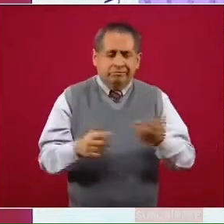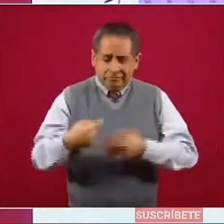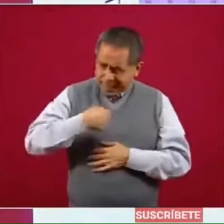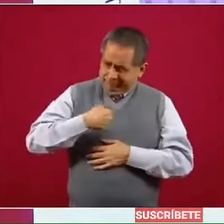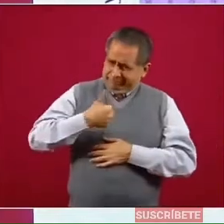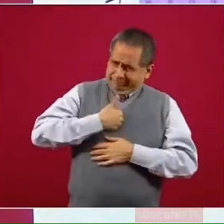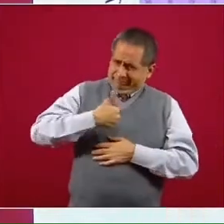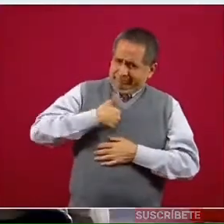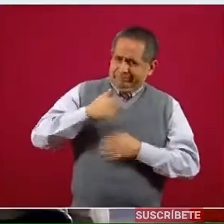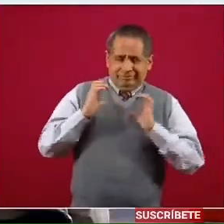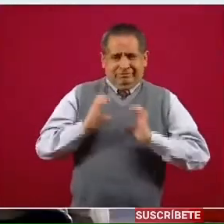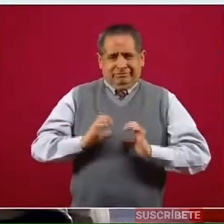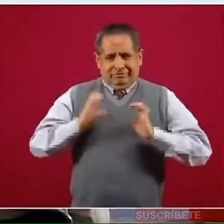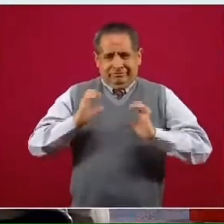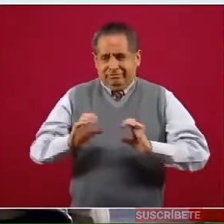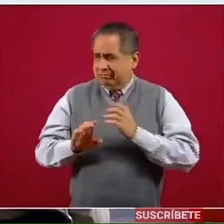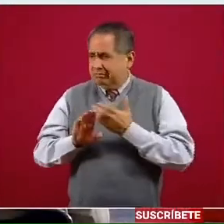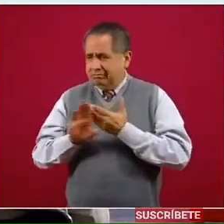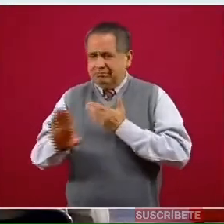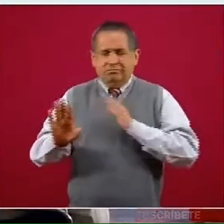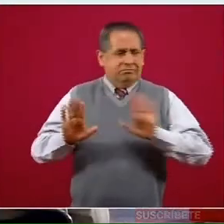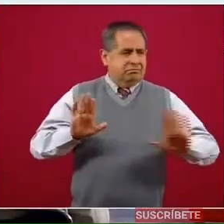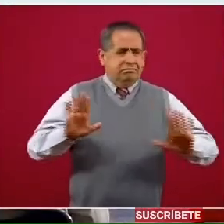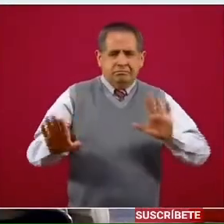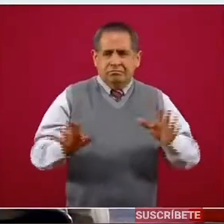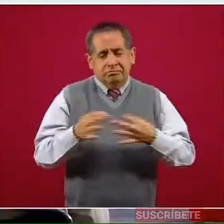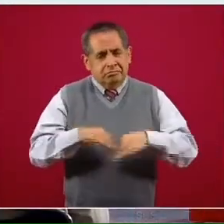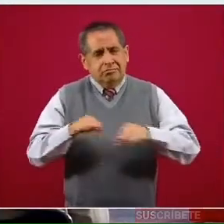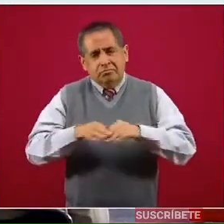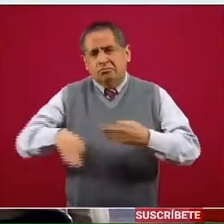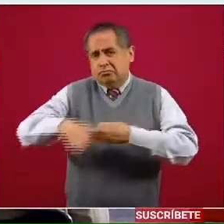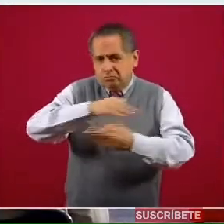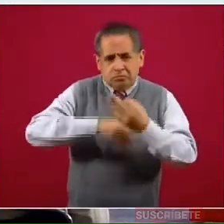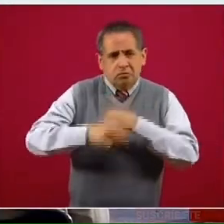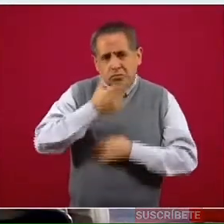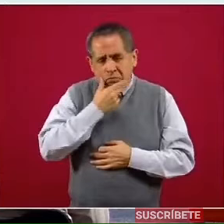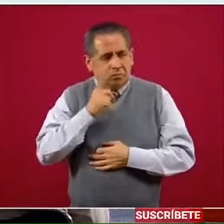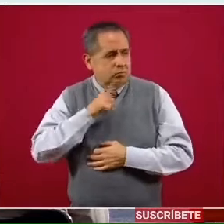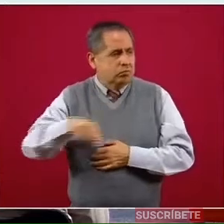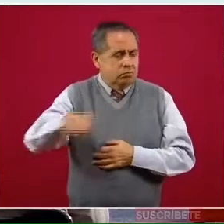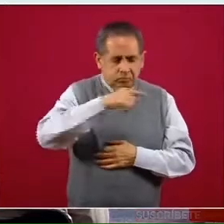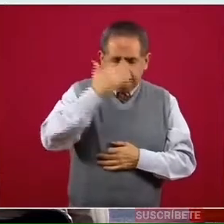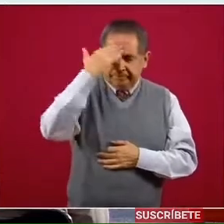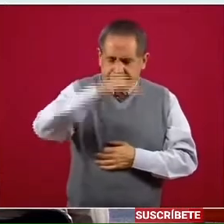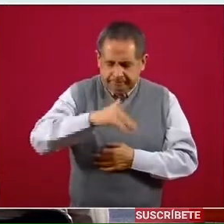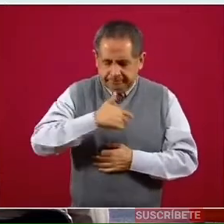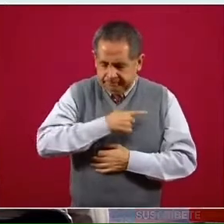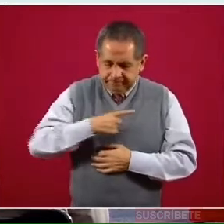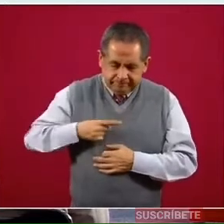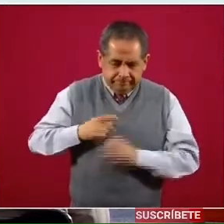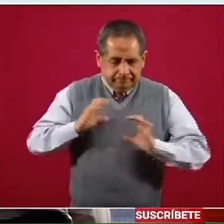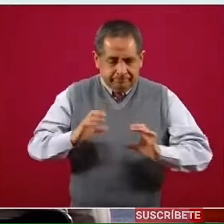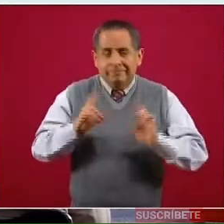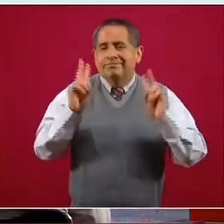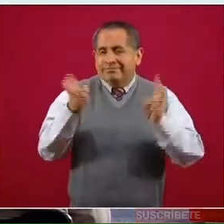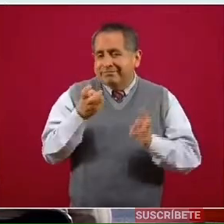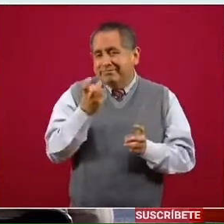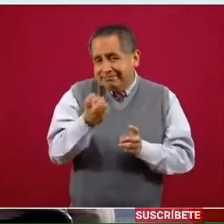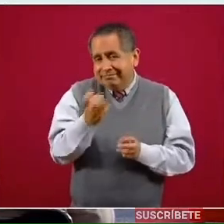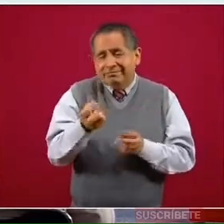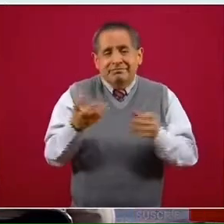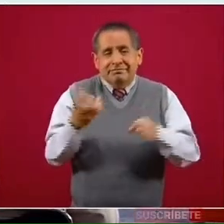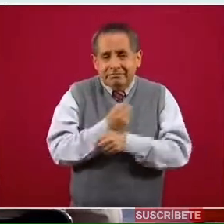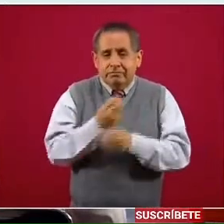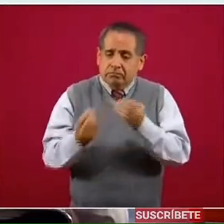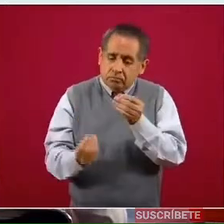realizar actividades. Todas y todos es muy conveniente que incorporemos ya la nueva normalidad, una